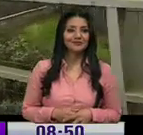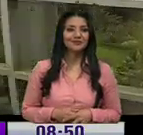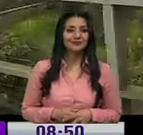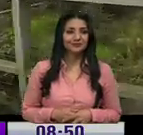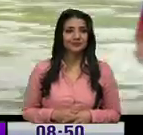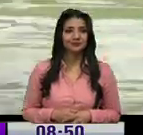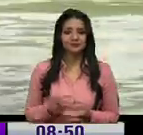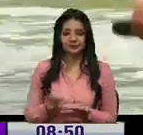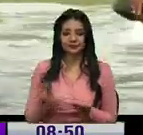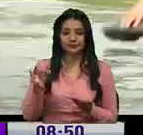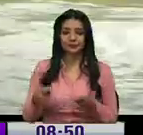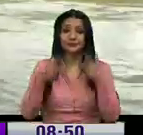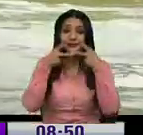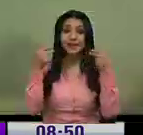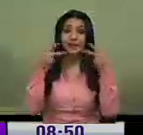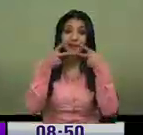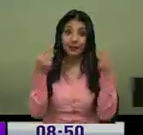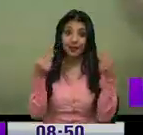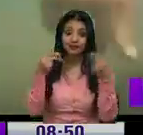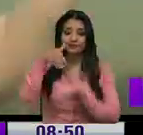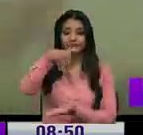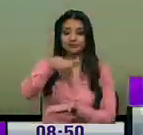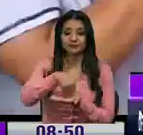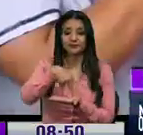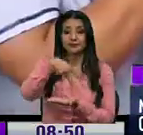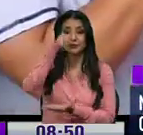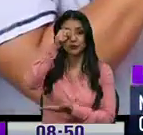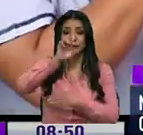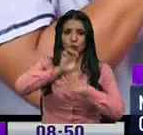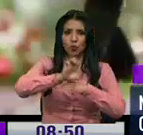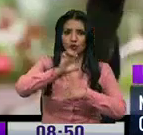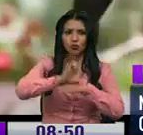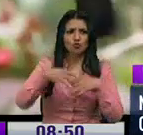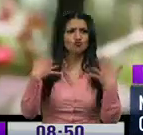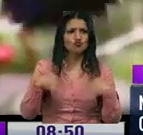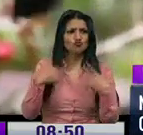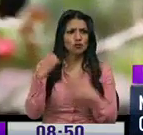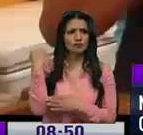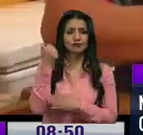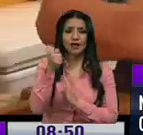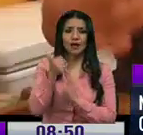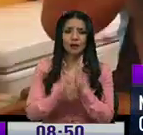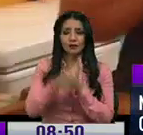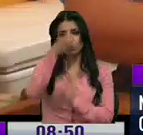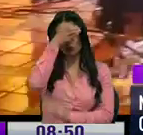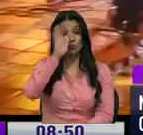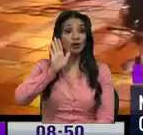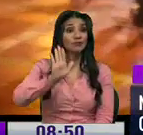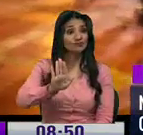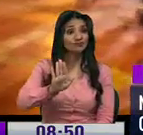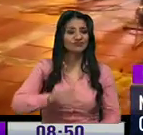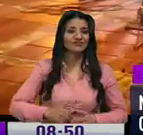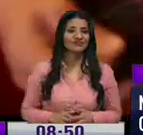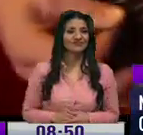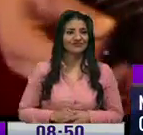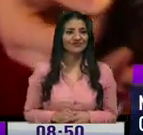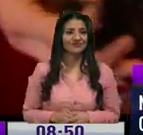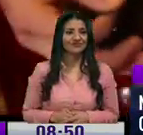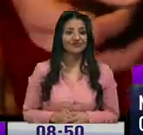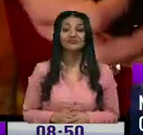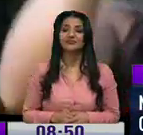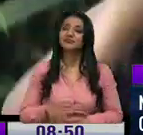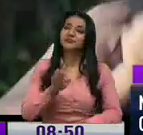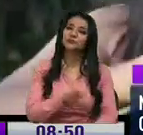El Cantón Tena, ubicado en el centro norte del país, es reconocido por el arte y cultura de sus habitantes. Allí,